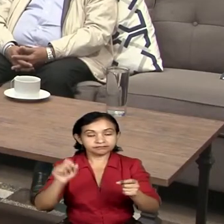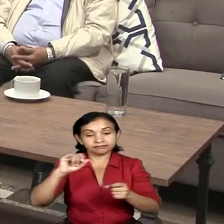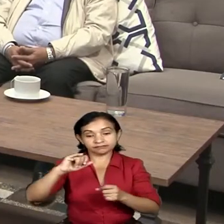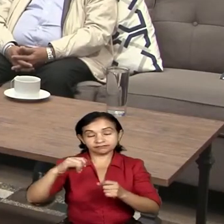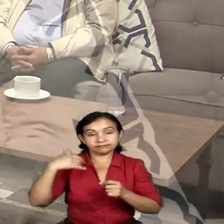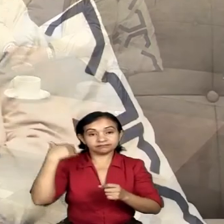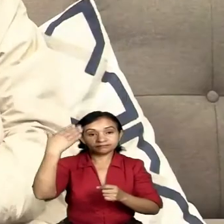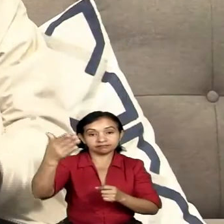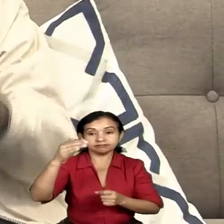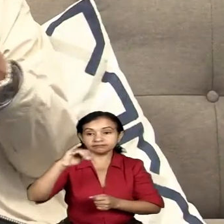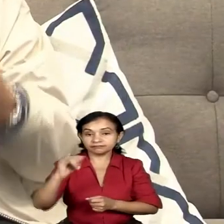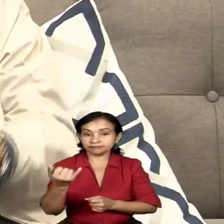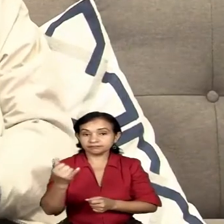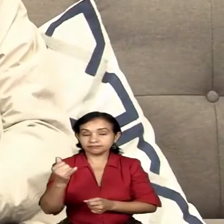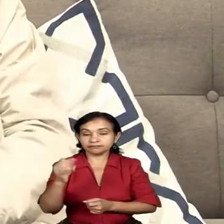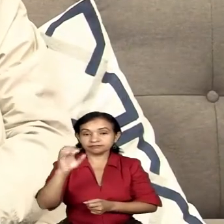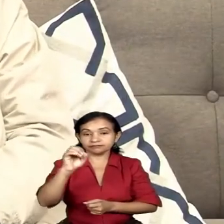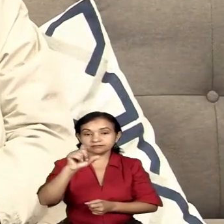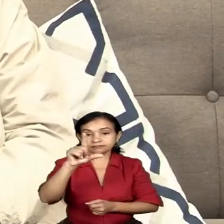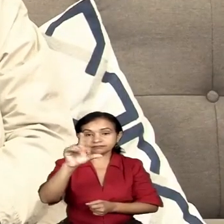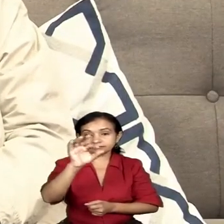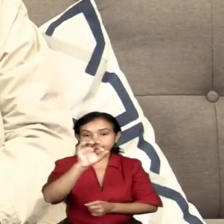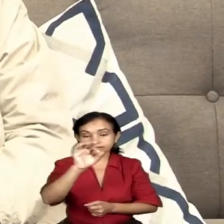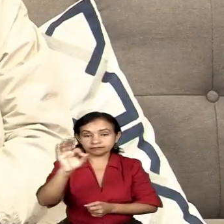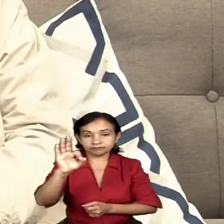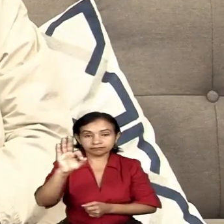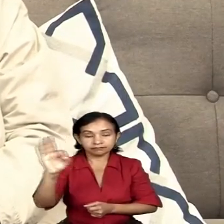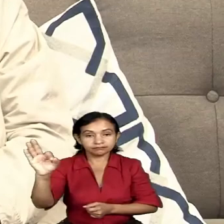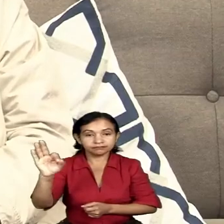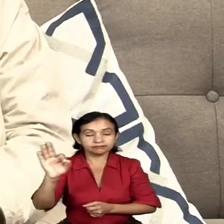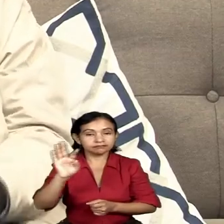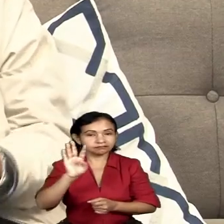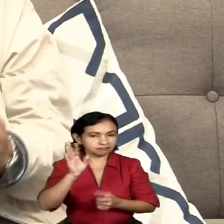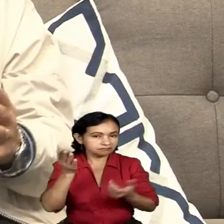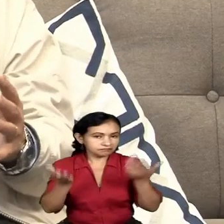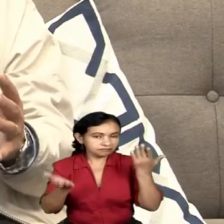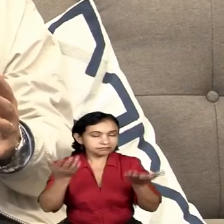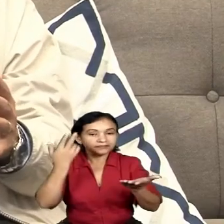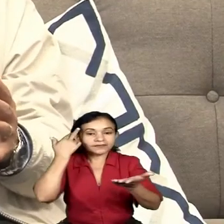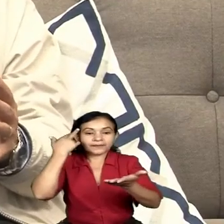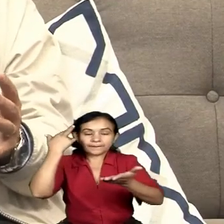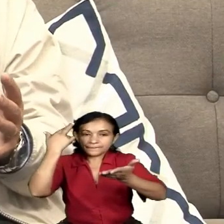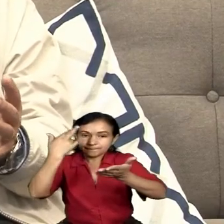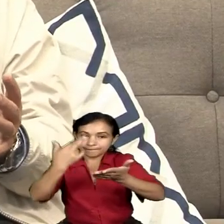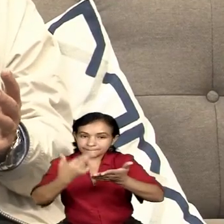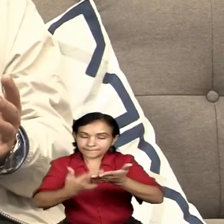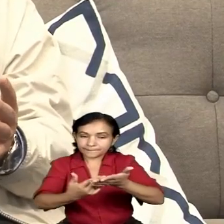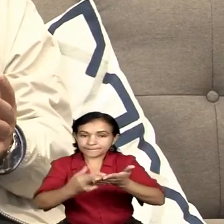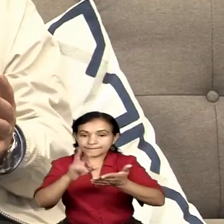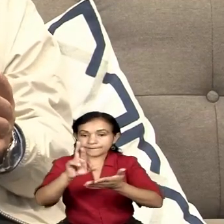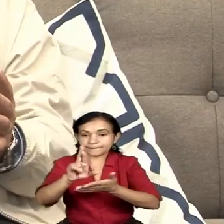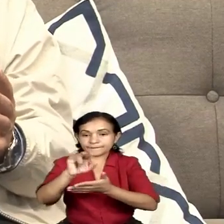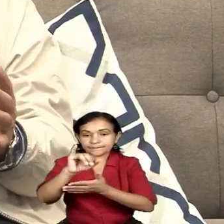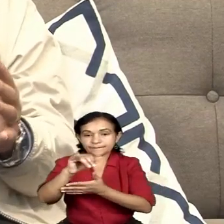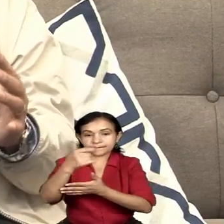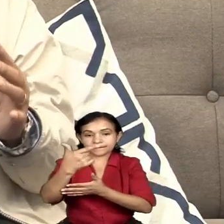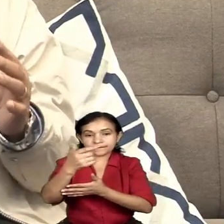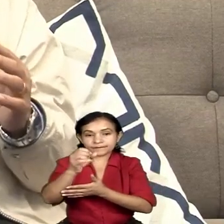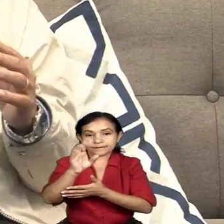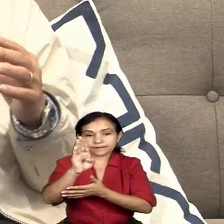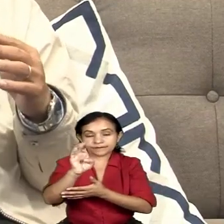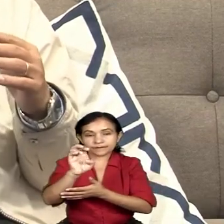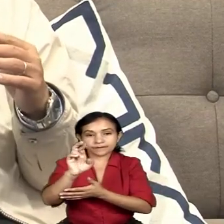jueves en el Los Palmes a las 4 de la tarde. Sí, para recordarnos que Rigoberto es